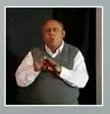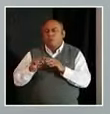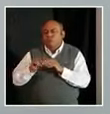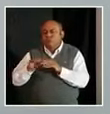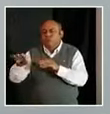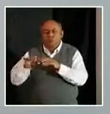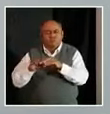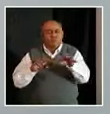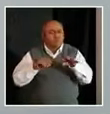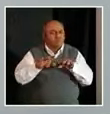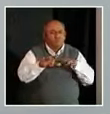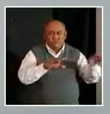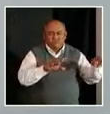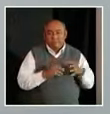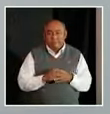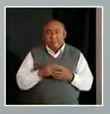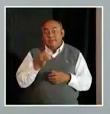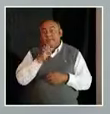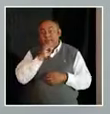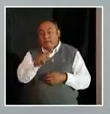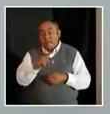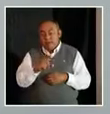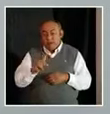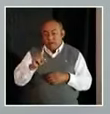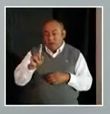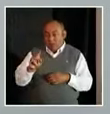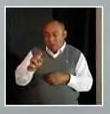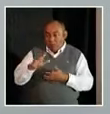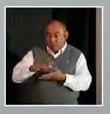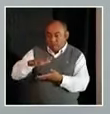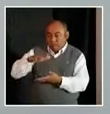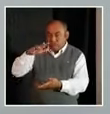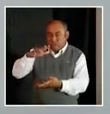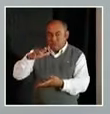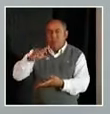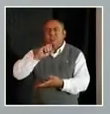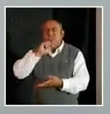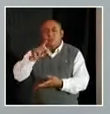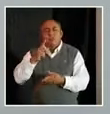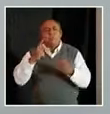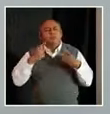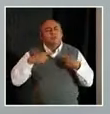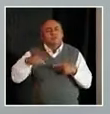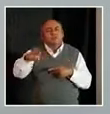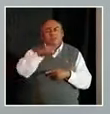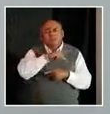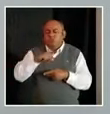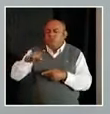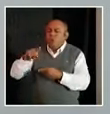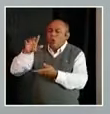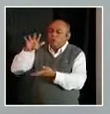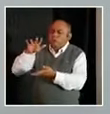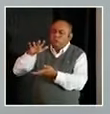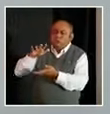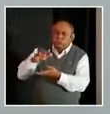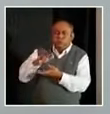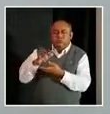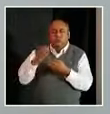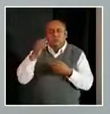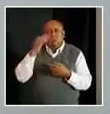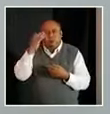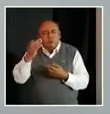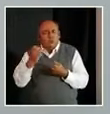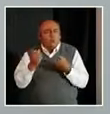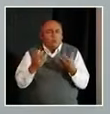el avance en el consumo y el abastecimiento de agua en estas últimas semanas y los avances de nuestras